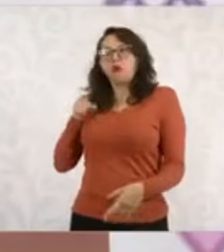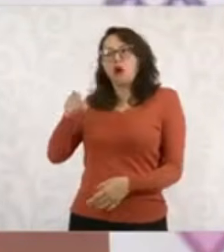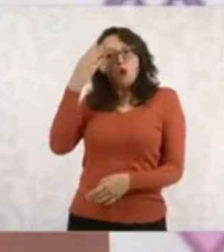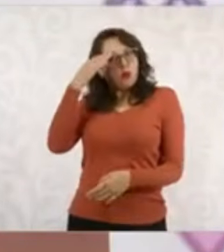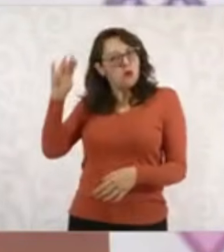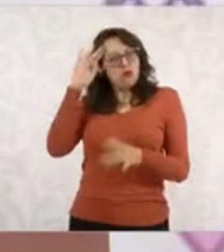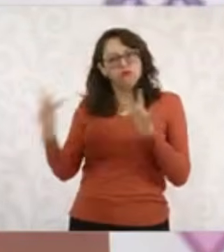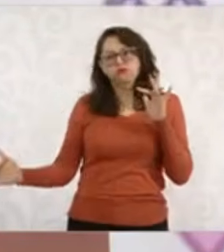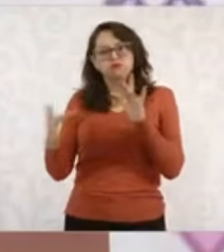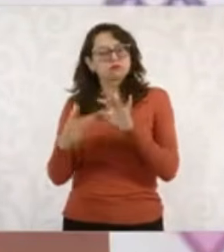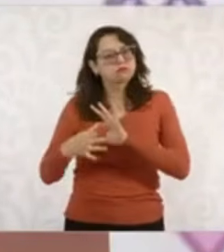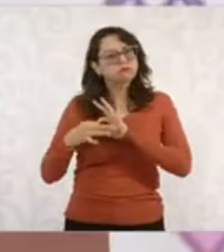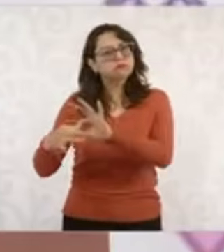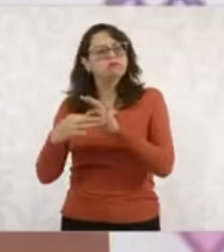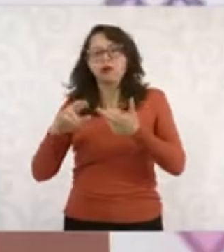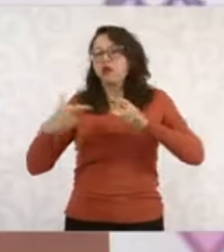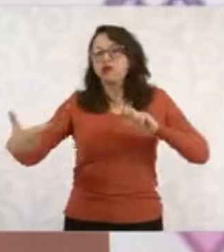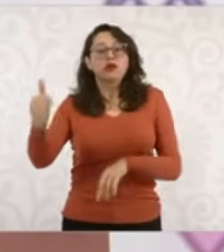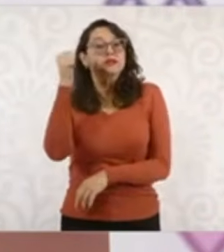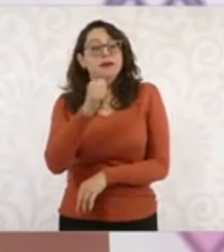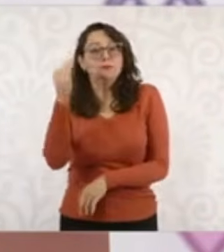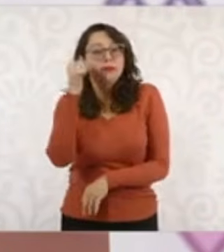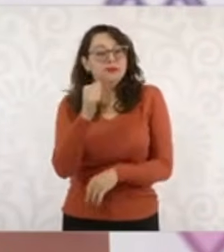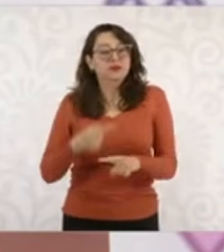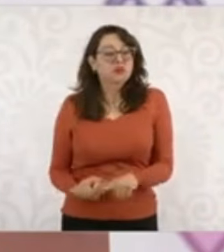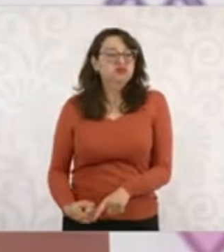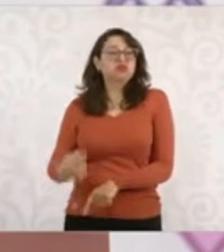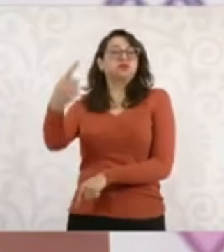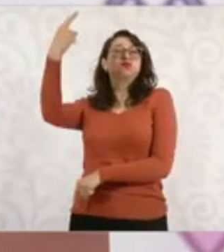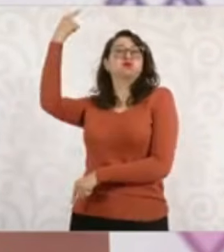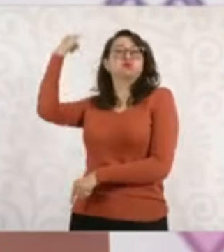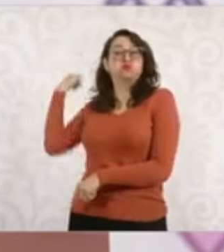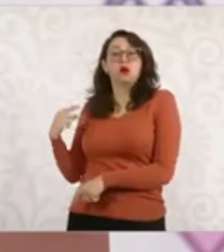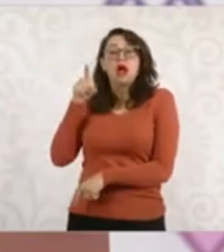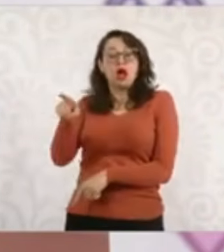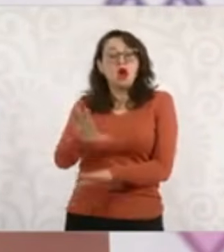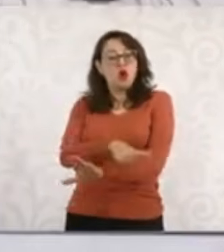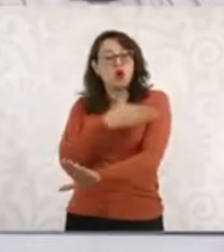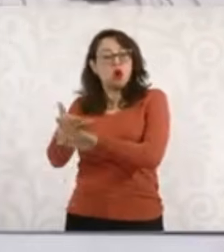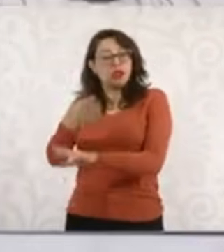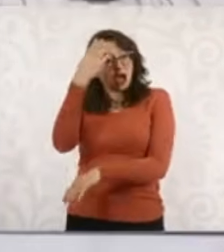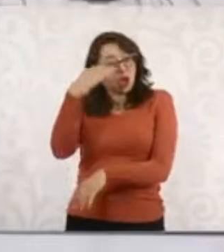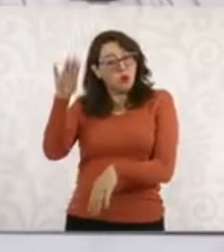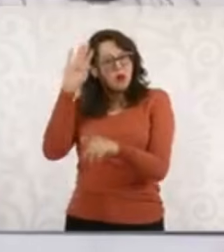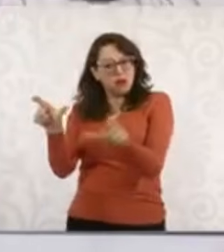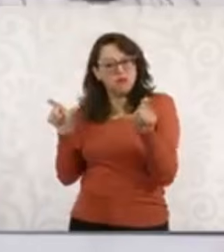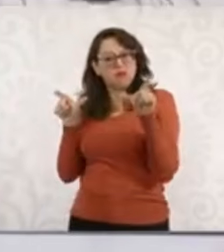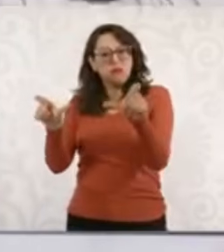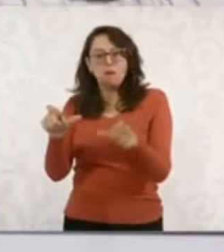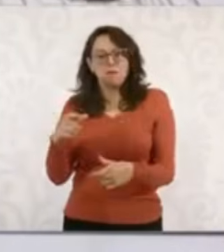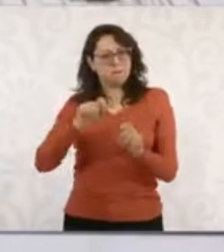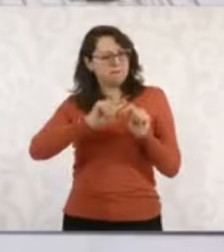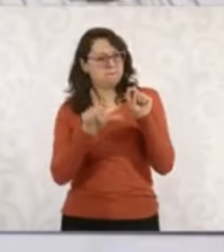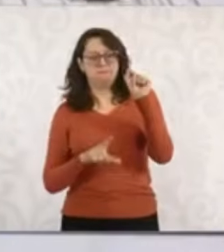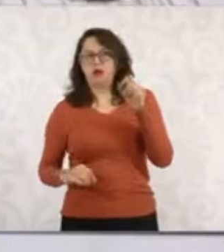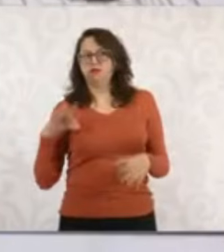primer bloqueo a Cuba, México fue el único país que votó en contra del bloqueo. Y desde entonces se mantiene